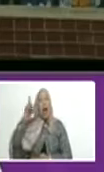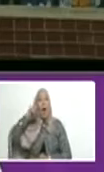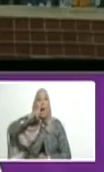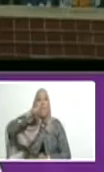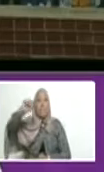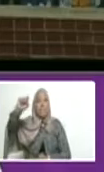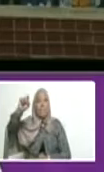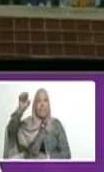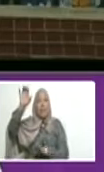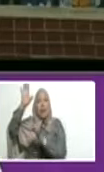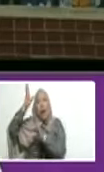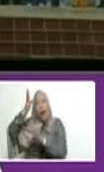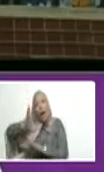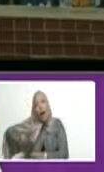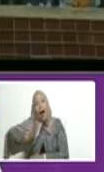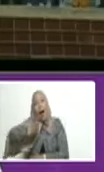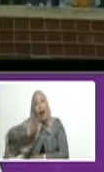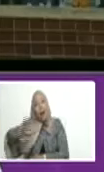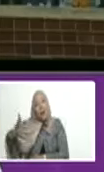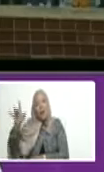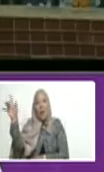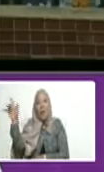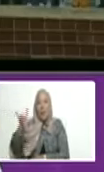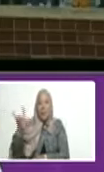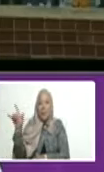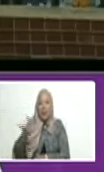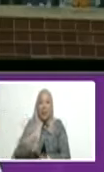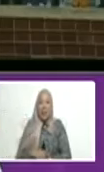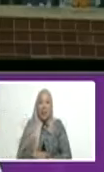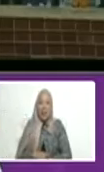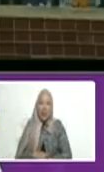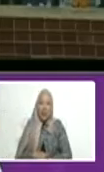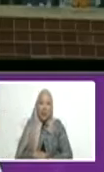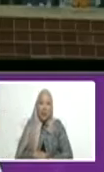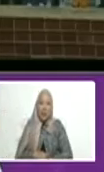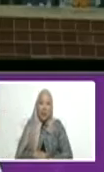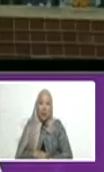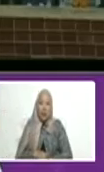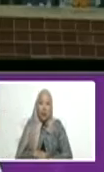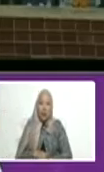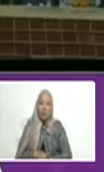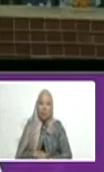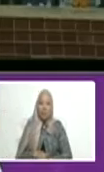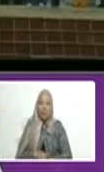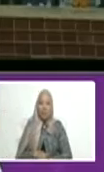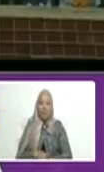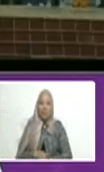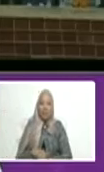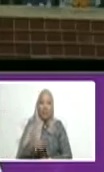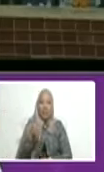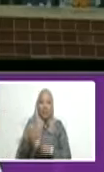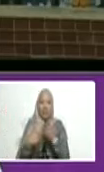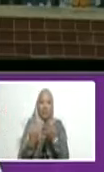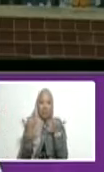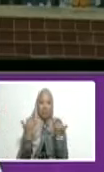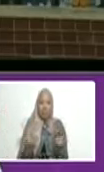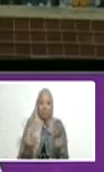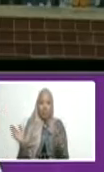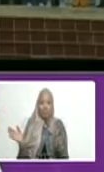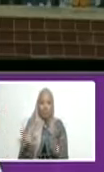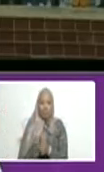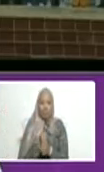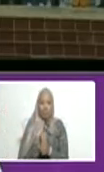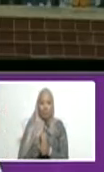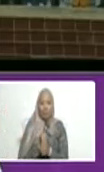Que Dios me la bendiga, pues, yo también te amo, mujer. Los capturamos. Los